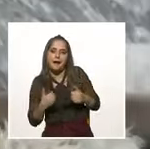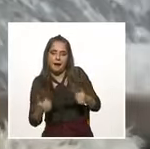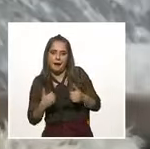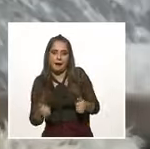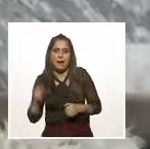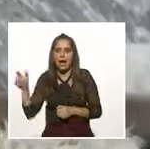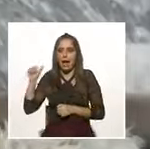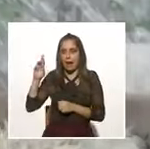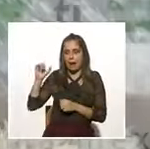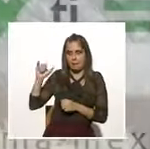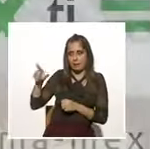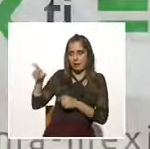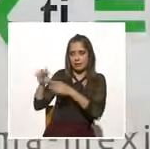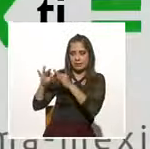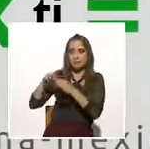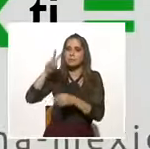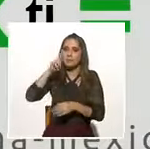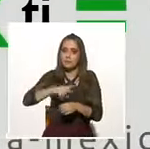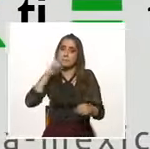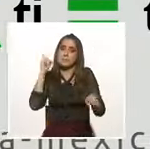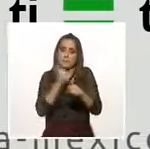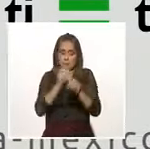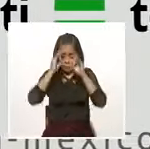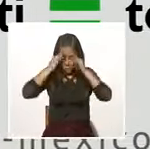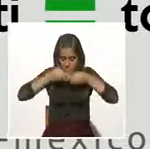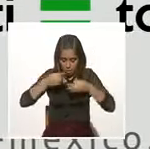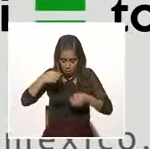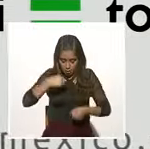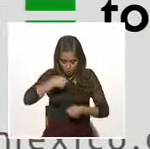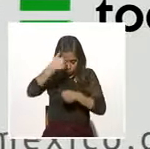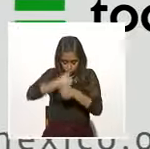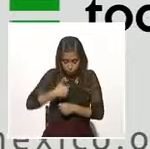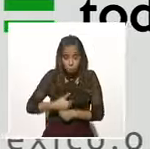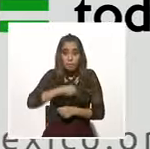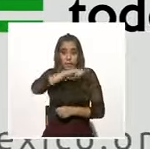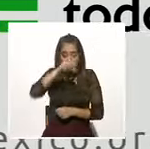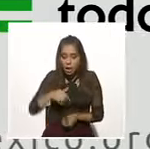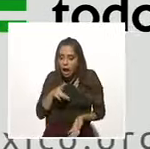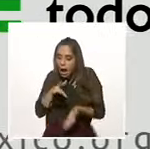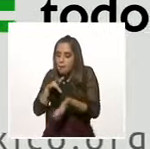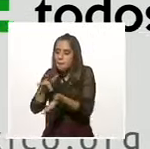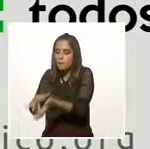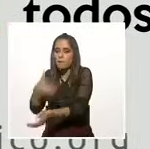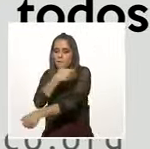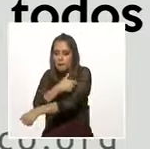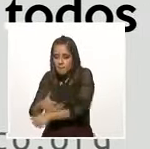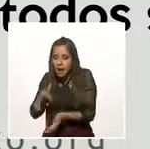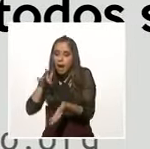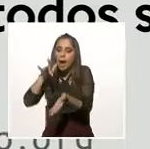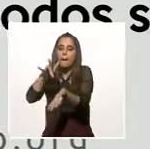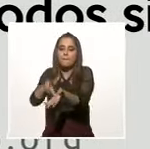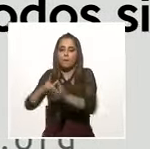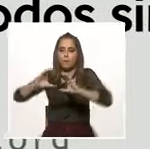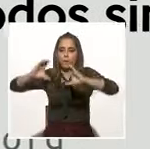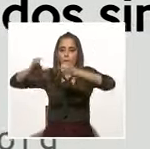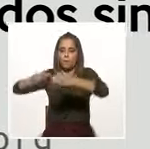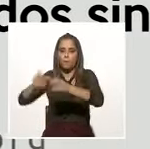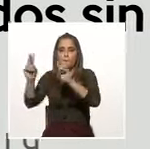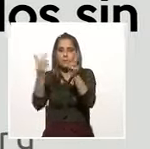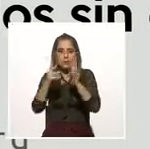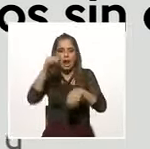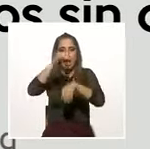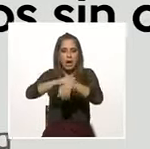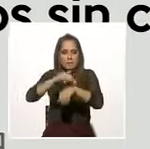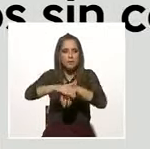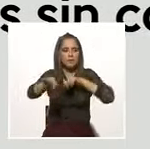Abril, identificar como individuos, pero también cómo podemos sumar a nuestra familia y a nuestra comunidad para que juntos podamos salir